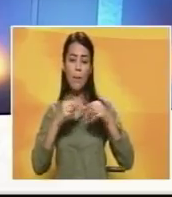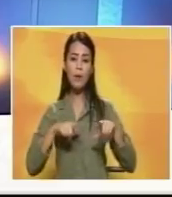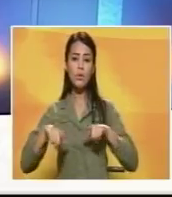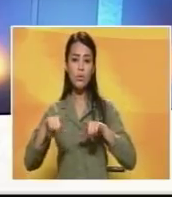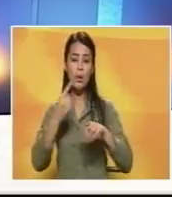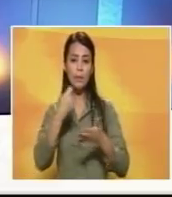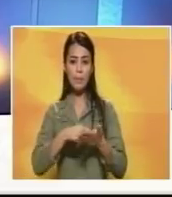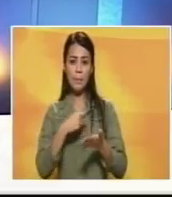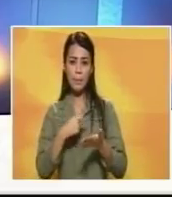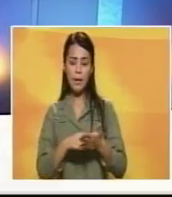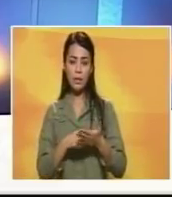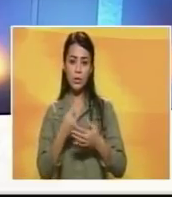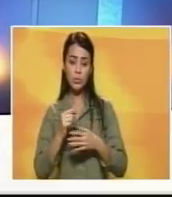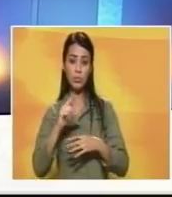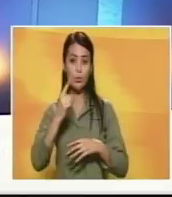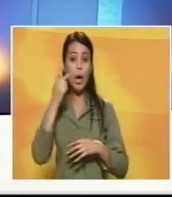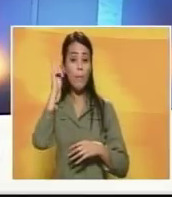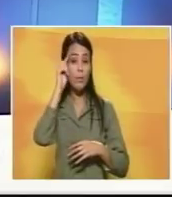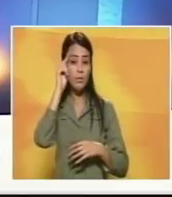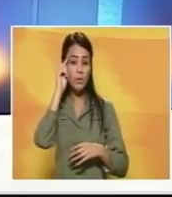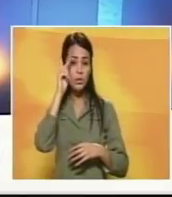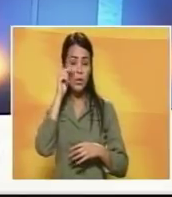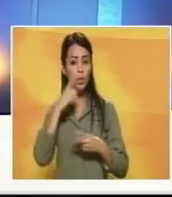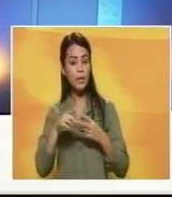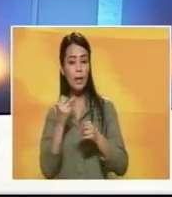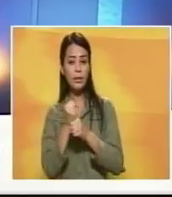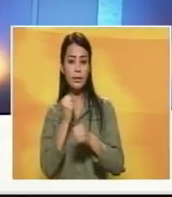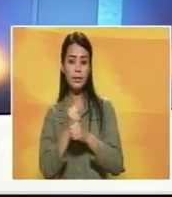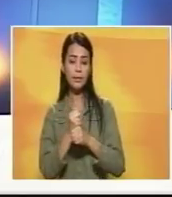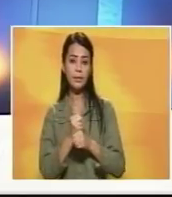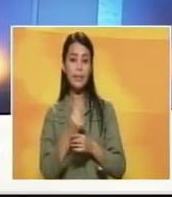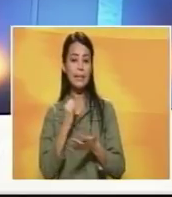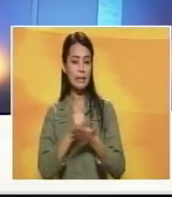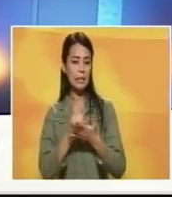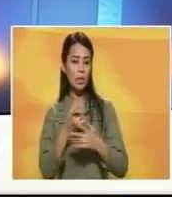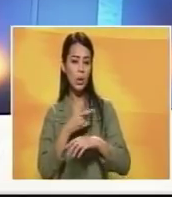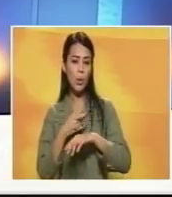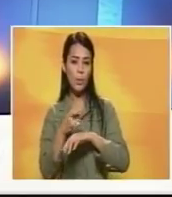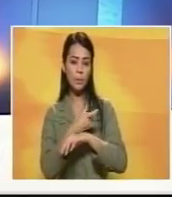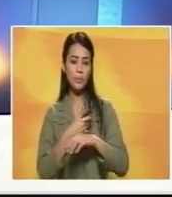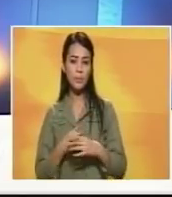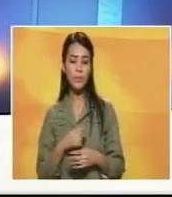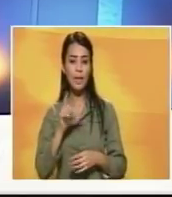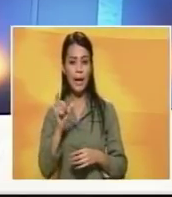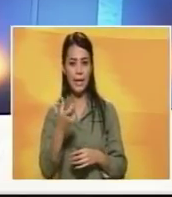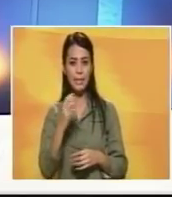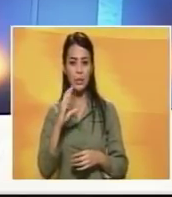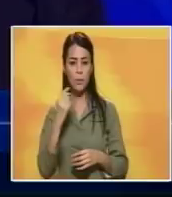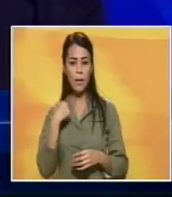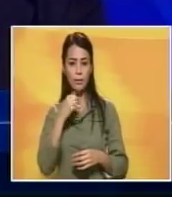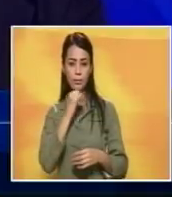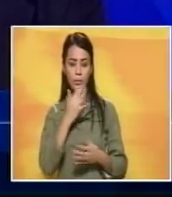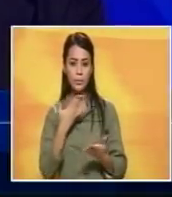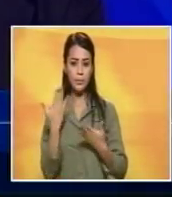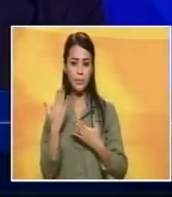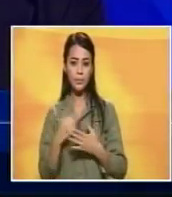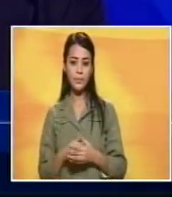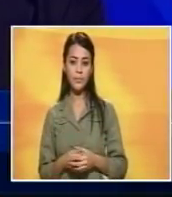de beneficios contractuales a docentes y empleados de los entes adscritos a la gobernación. Génesis Colmenares nos tiene los detalles.